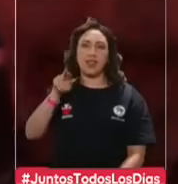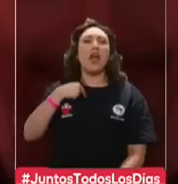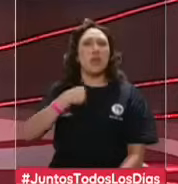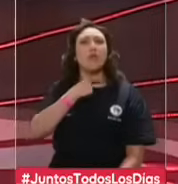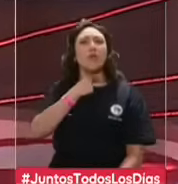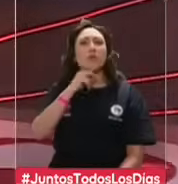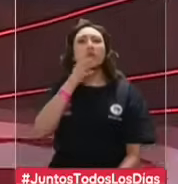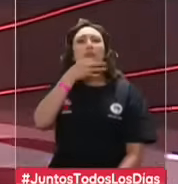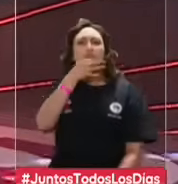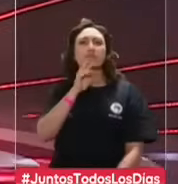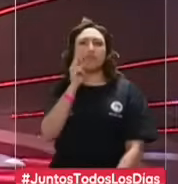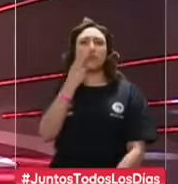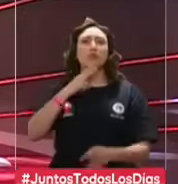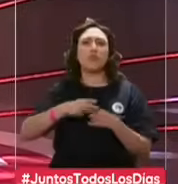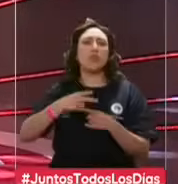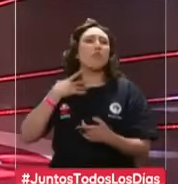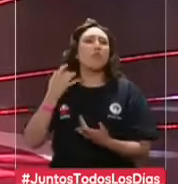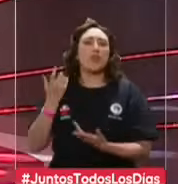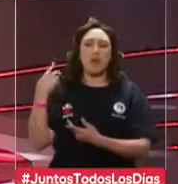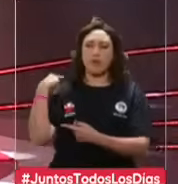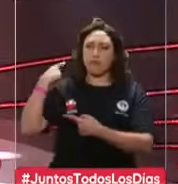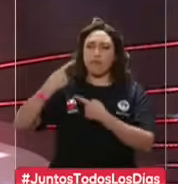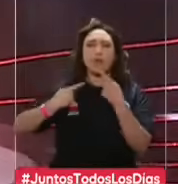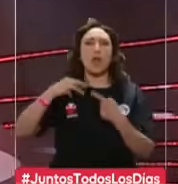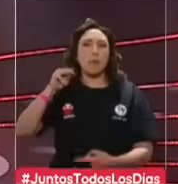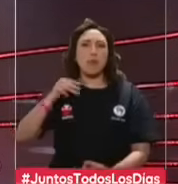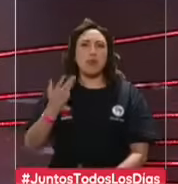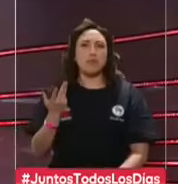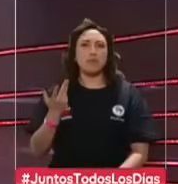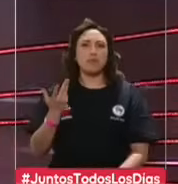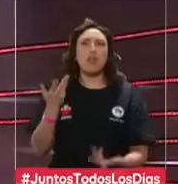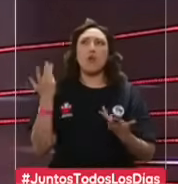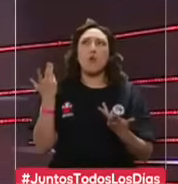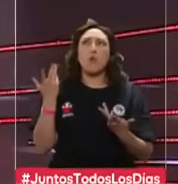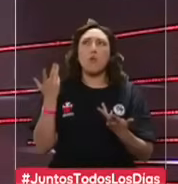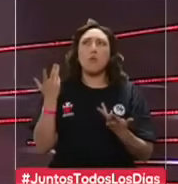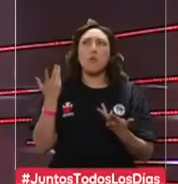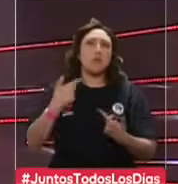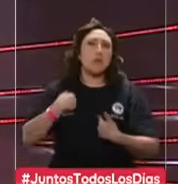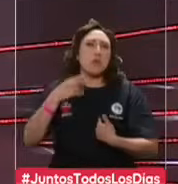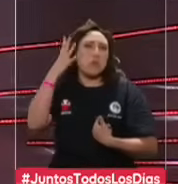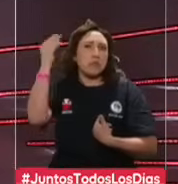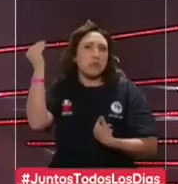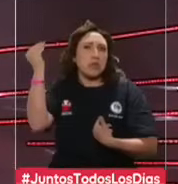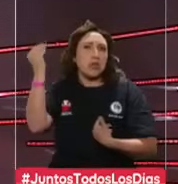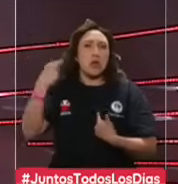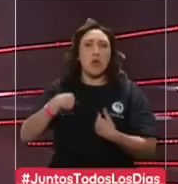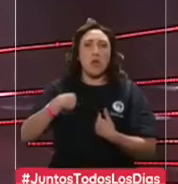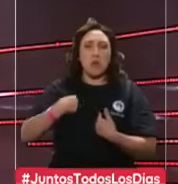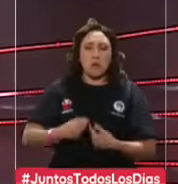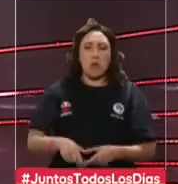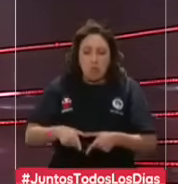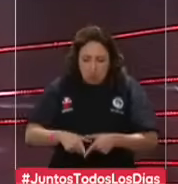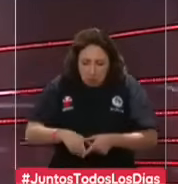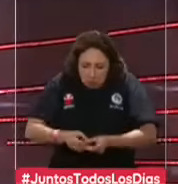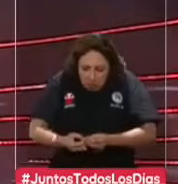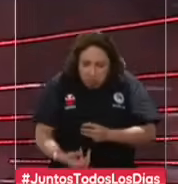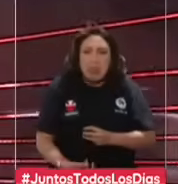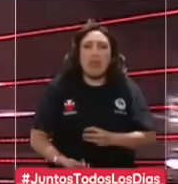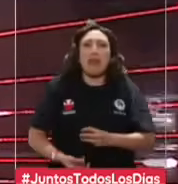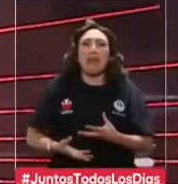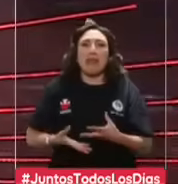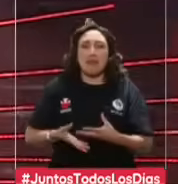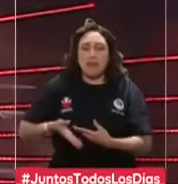siempre queda como al final, ¿o no? Siempre está como que no se acuerdan de uno y uno va a parir a la gente, bueno, uno se raja, toda la wea que implica.